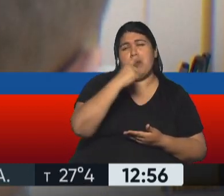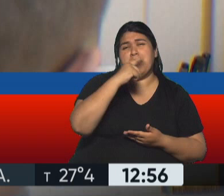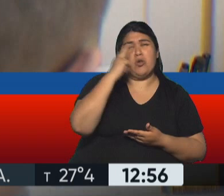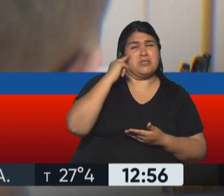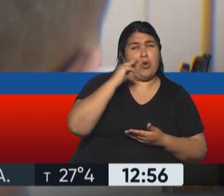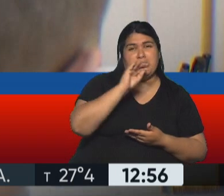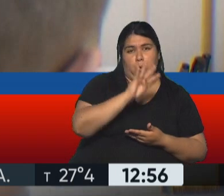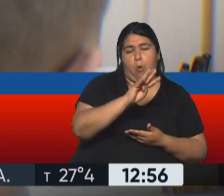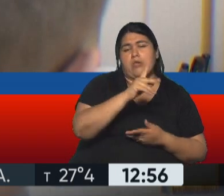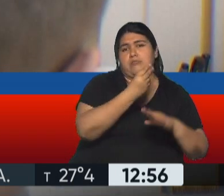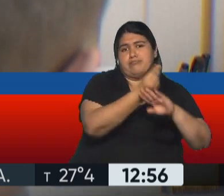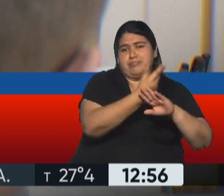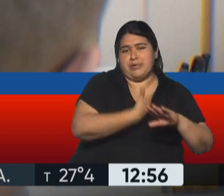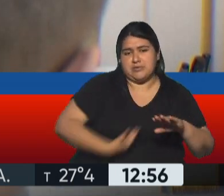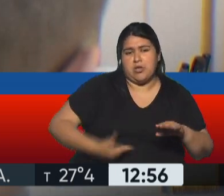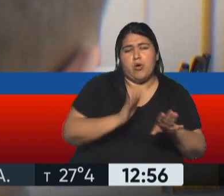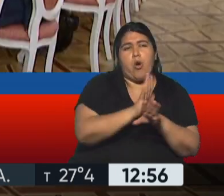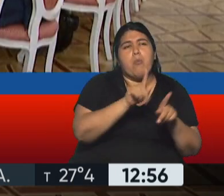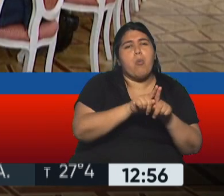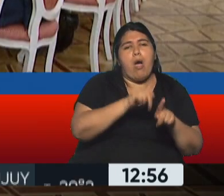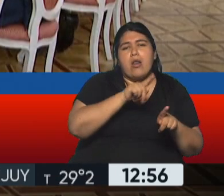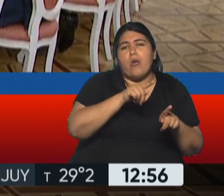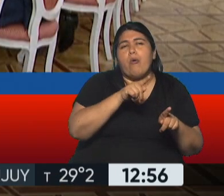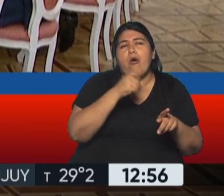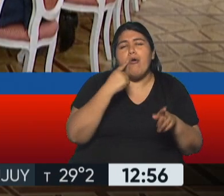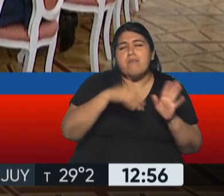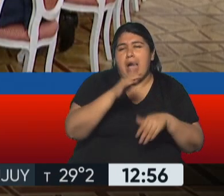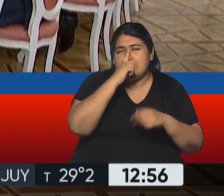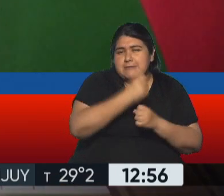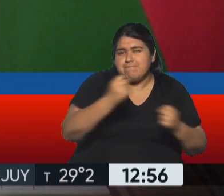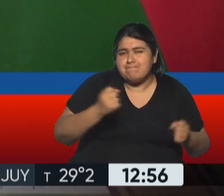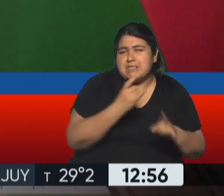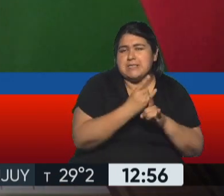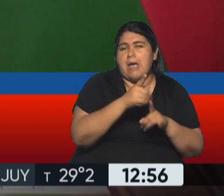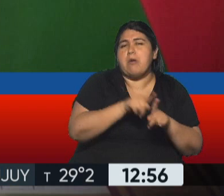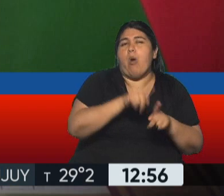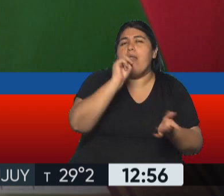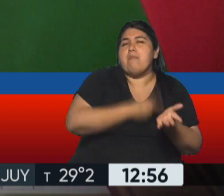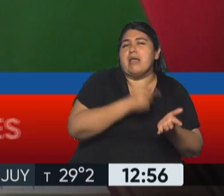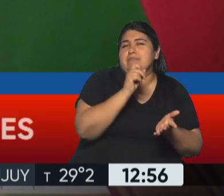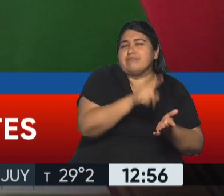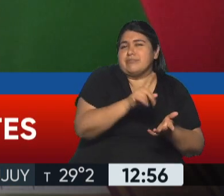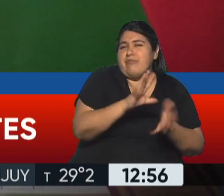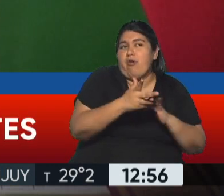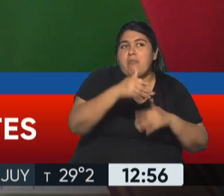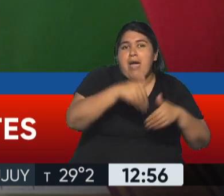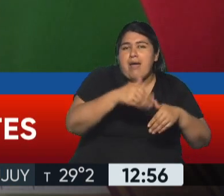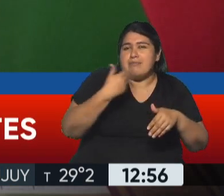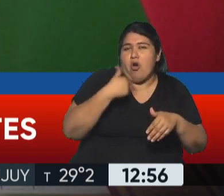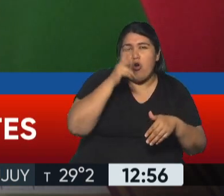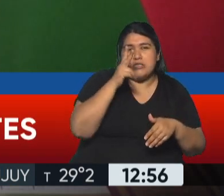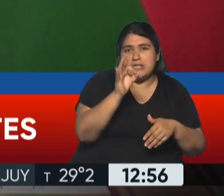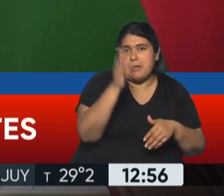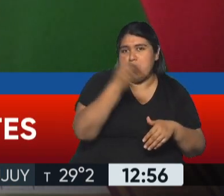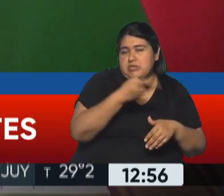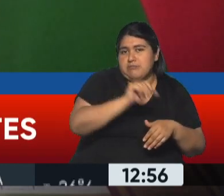es considerado por Occidente como un dictador y se cuestionan la legalidad y legitimidad de su sexta reelección en la que obtuvo el 80%